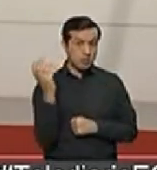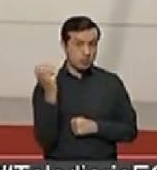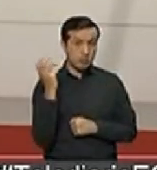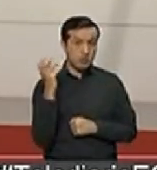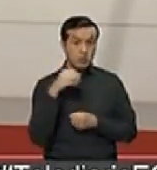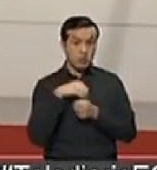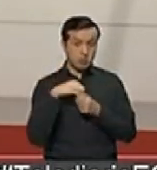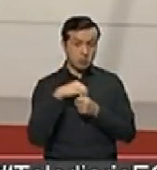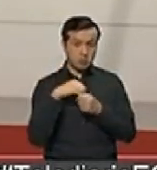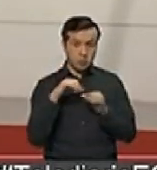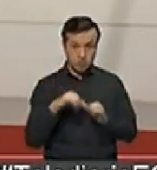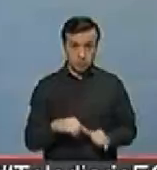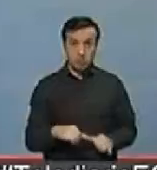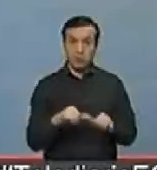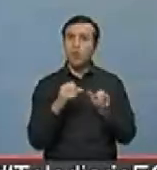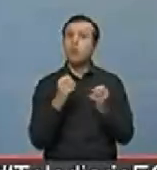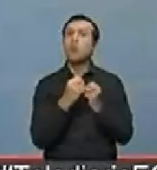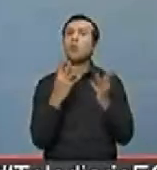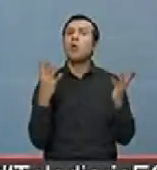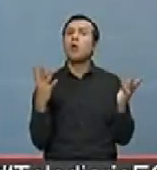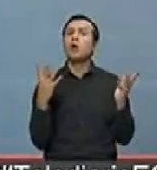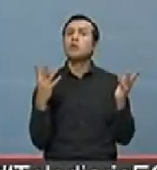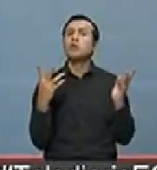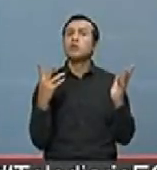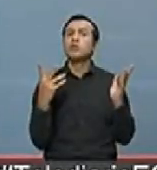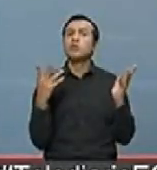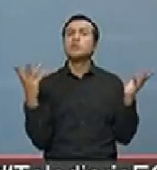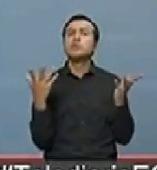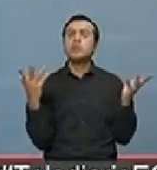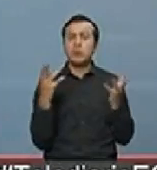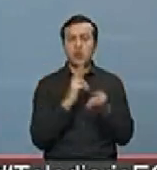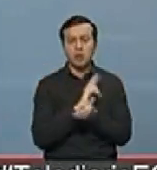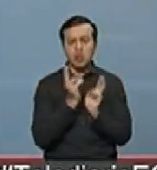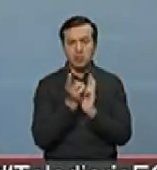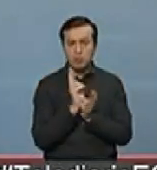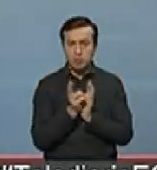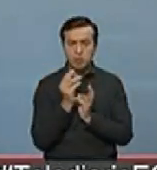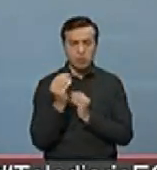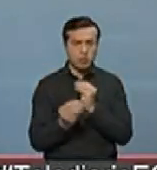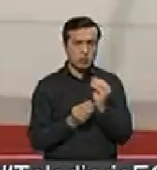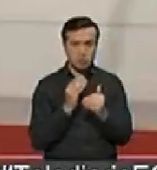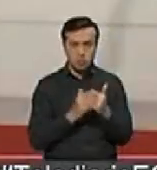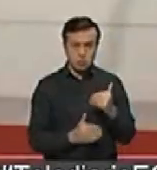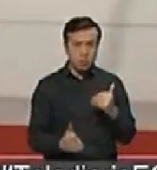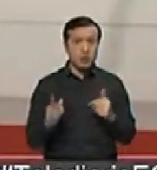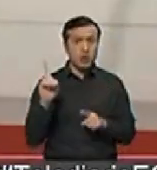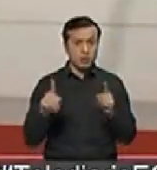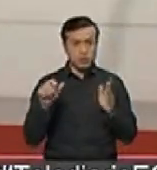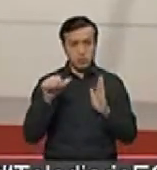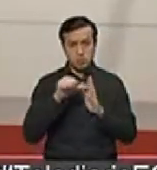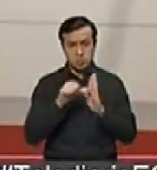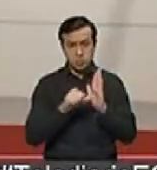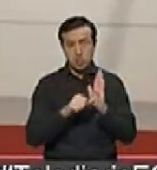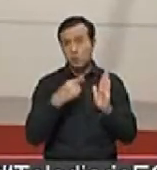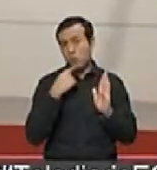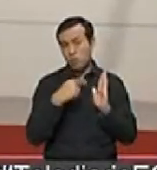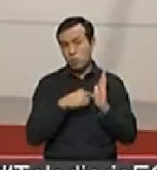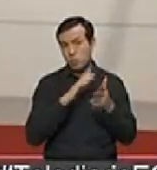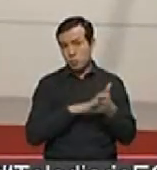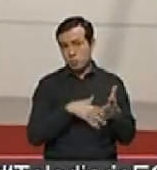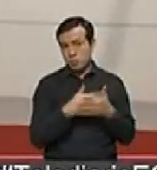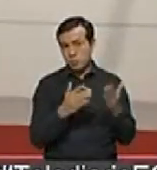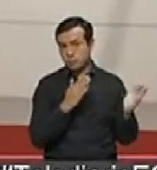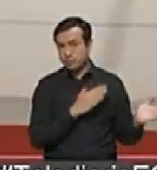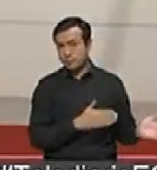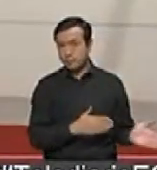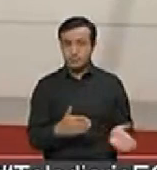un fondo que se vaya estableciendo. ¿Cuántos puntos están incluidos o cuántas reformas se van a hacer? Bueno, son varios artículos, pero como dije, son ejes programáticos que van en esa